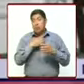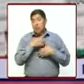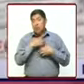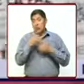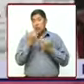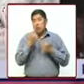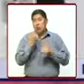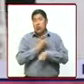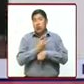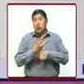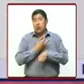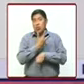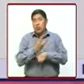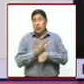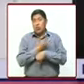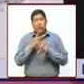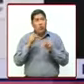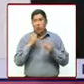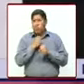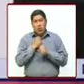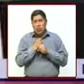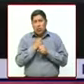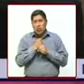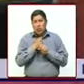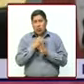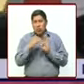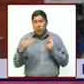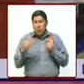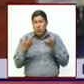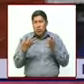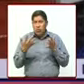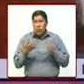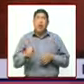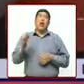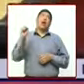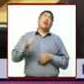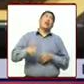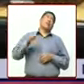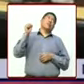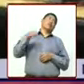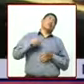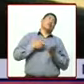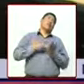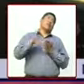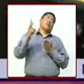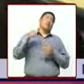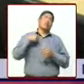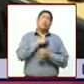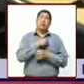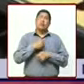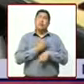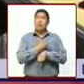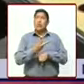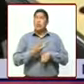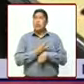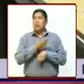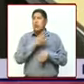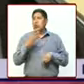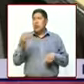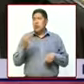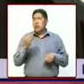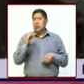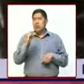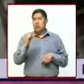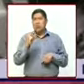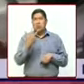están esperando 2 o 3 horas y aquí no trabaja ni siquiera el 50%. Pues sí, la verdad es que hemos esperado 2 horas y es muy